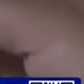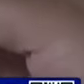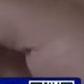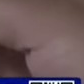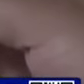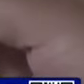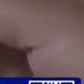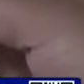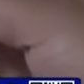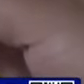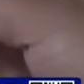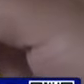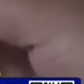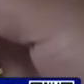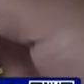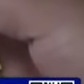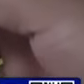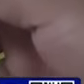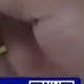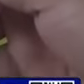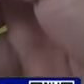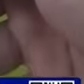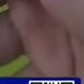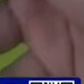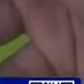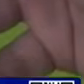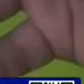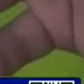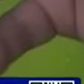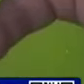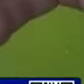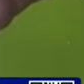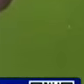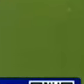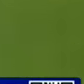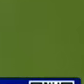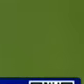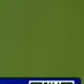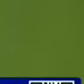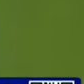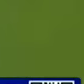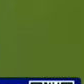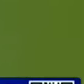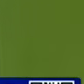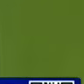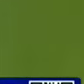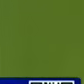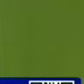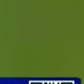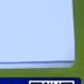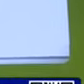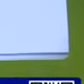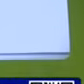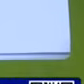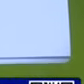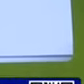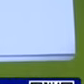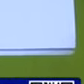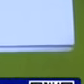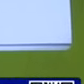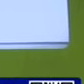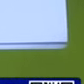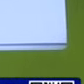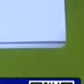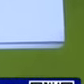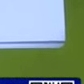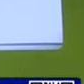hemos averiguado que este RUDE pertenece a una exalumna. Ni siquiera que ha sido ya registrada, creo, del colegio, no está en el sistema aquí. Entonces ellos